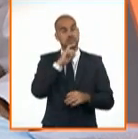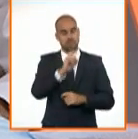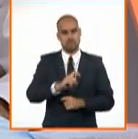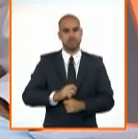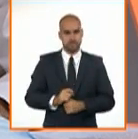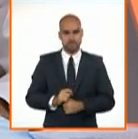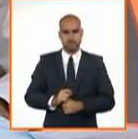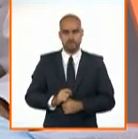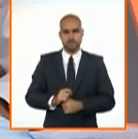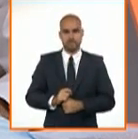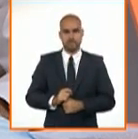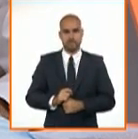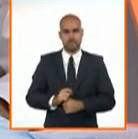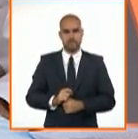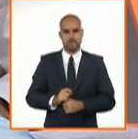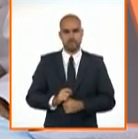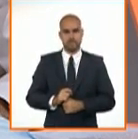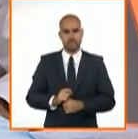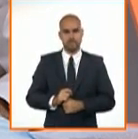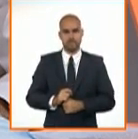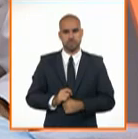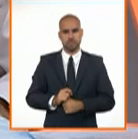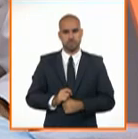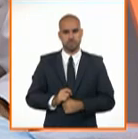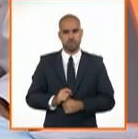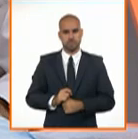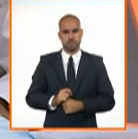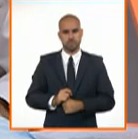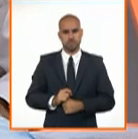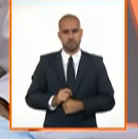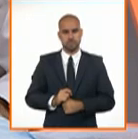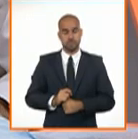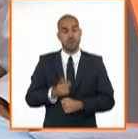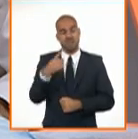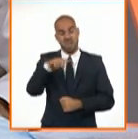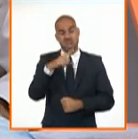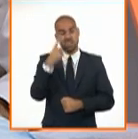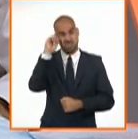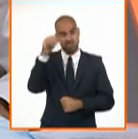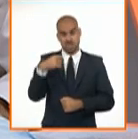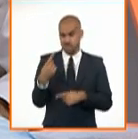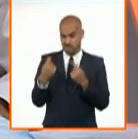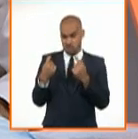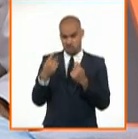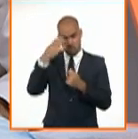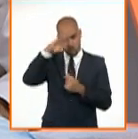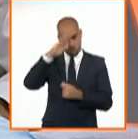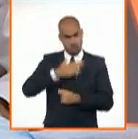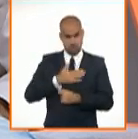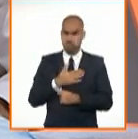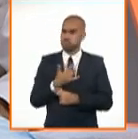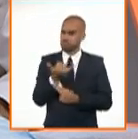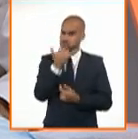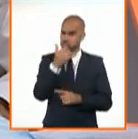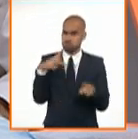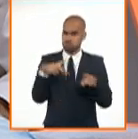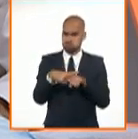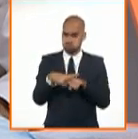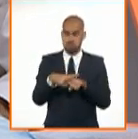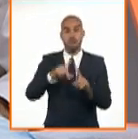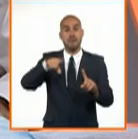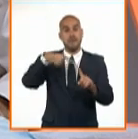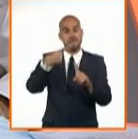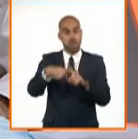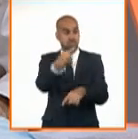daños es decir le afectaciones importantes a la economía a toda la economía nacional y también está provocando malestar en todo nuestro